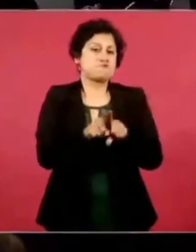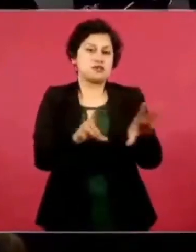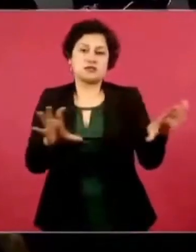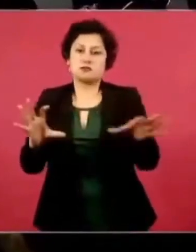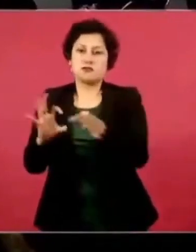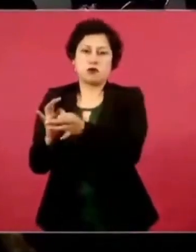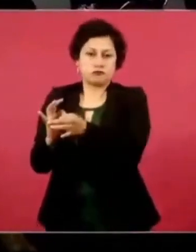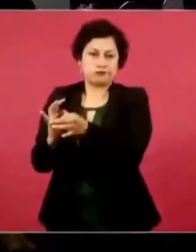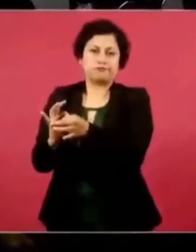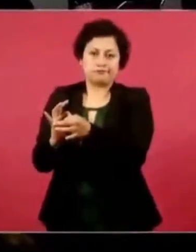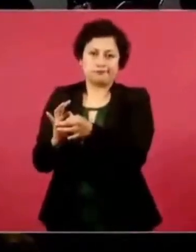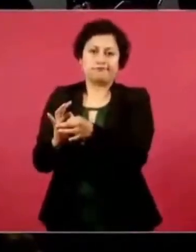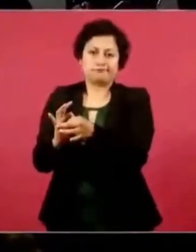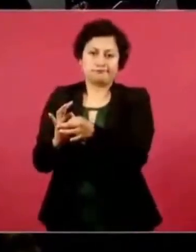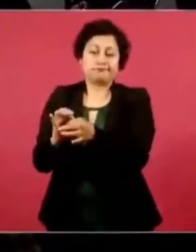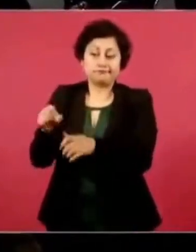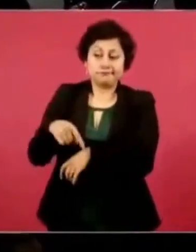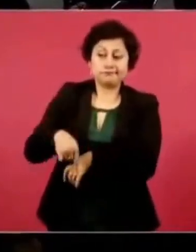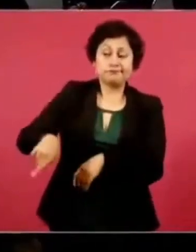creó